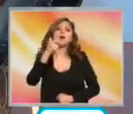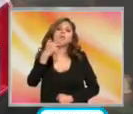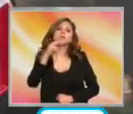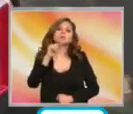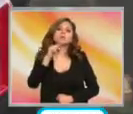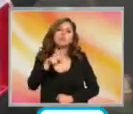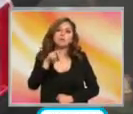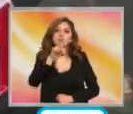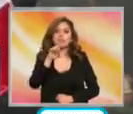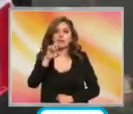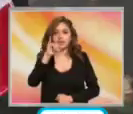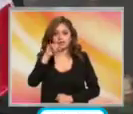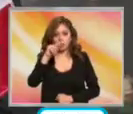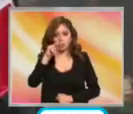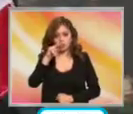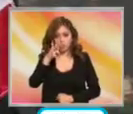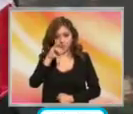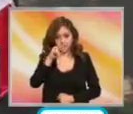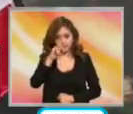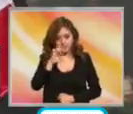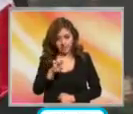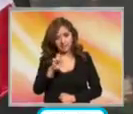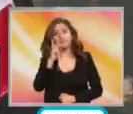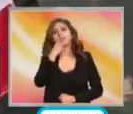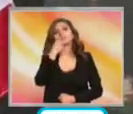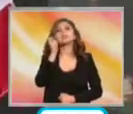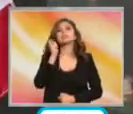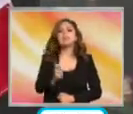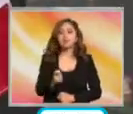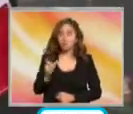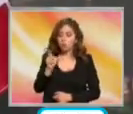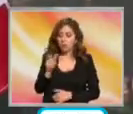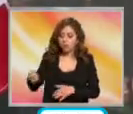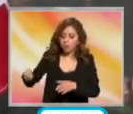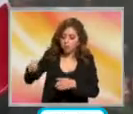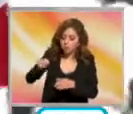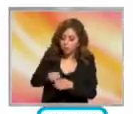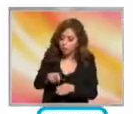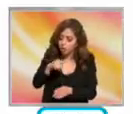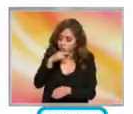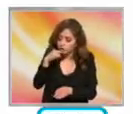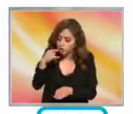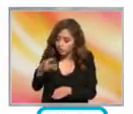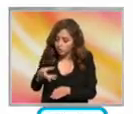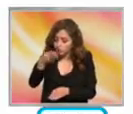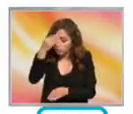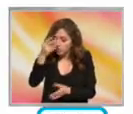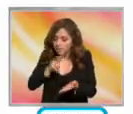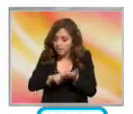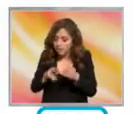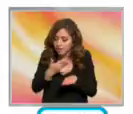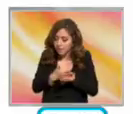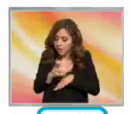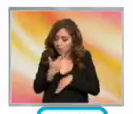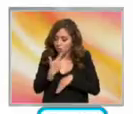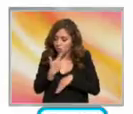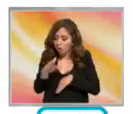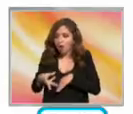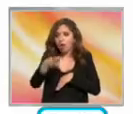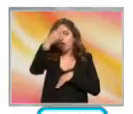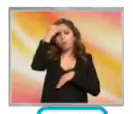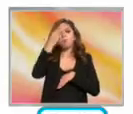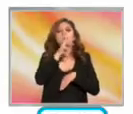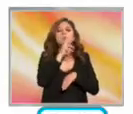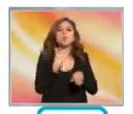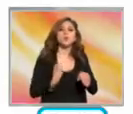el cual, bueno, el que se dice que cuando pasó por Puebla se inventan los chiles en hogadas, con los colores de la bandera, verde, blanco, Claro, verde, ¿no? blanco. Es por una comida que